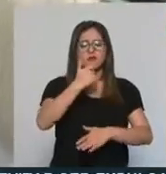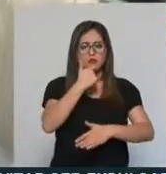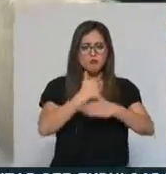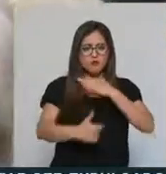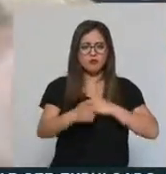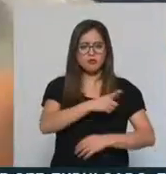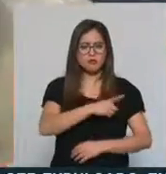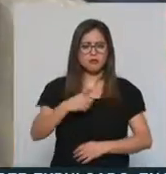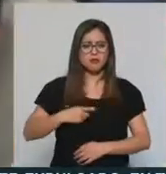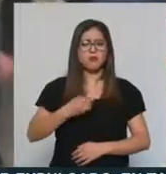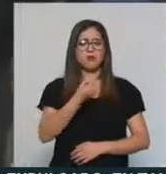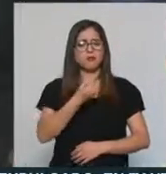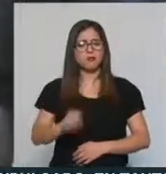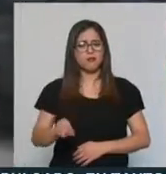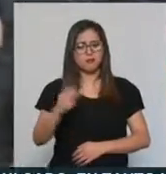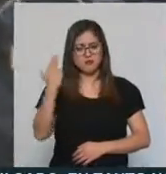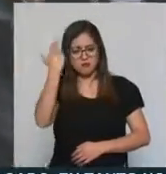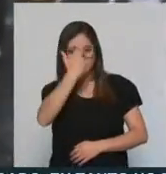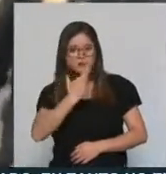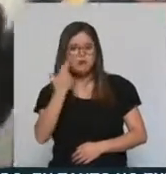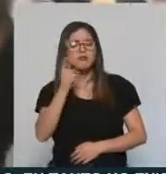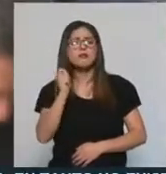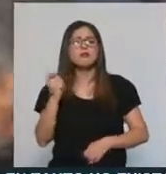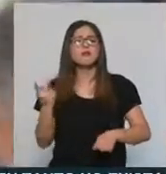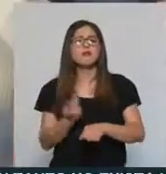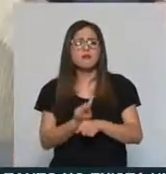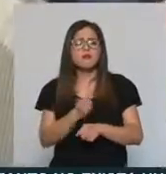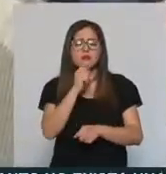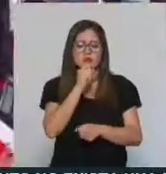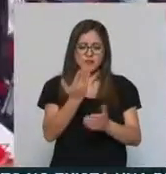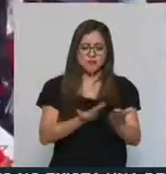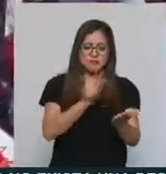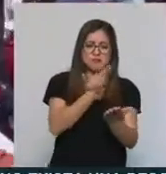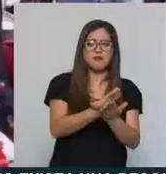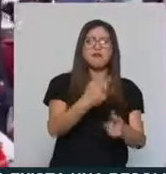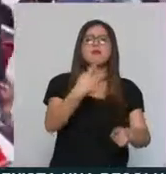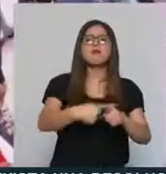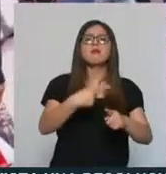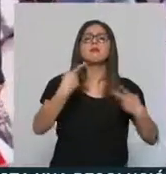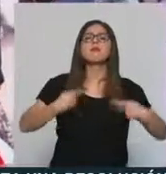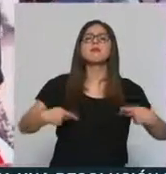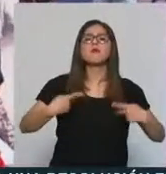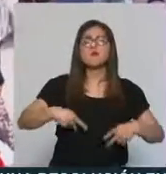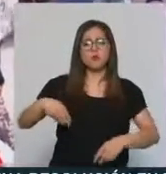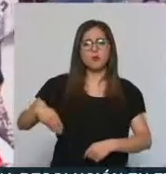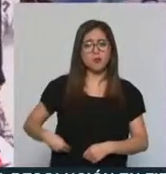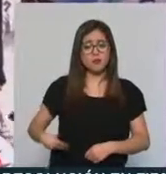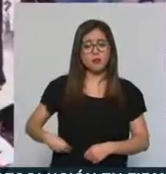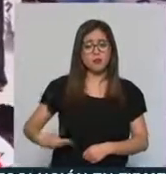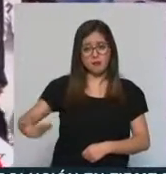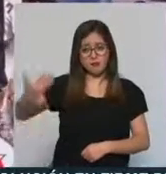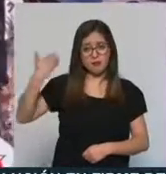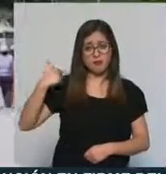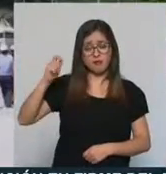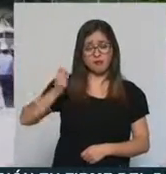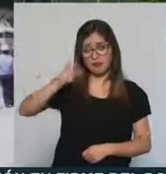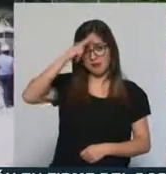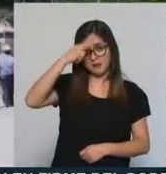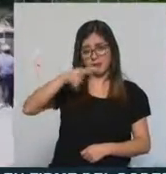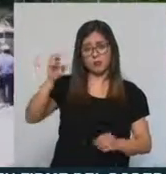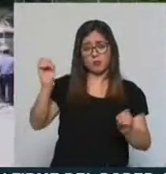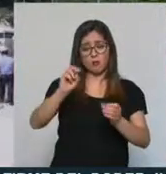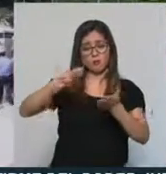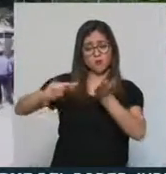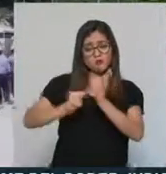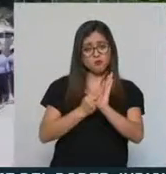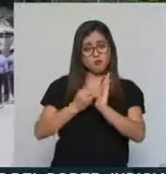a dar seguimiento, pero no solo eso, presentar culpables. Se ha hablado también de este pacto que México no ha querido firmar con la